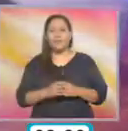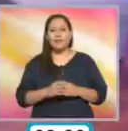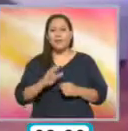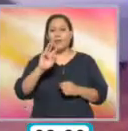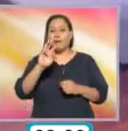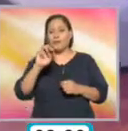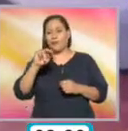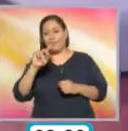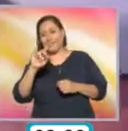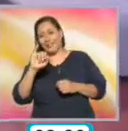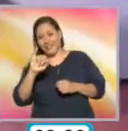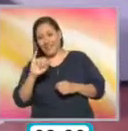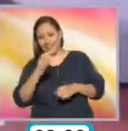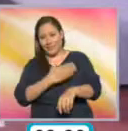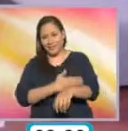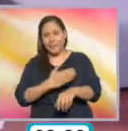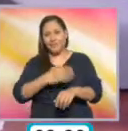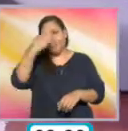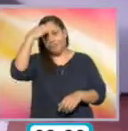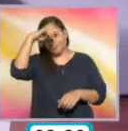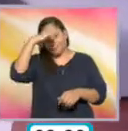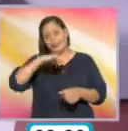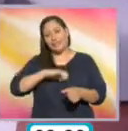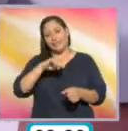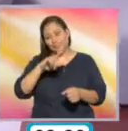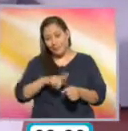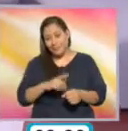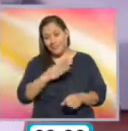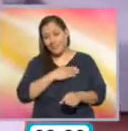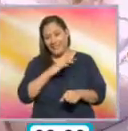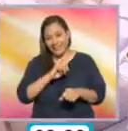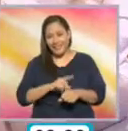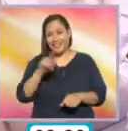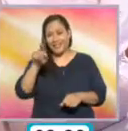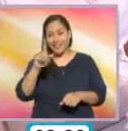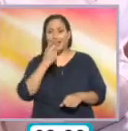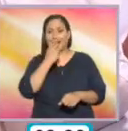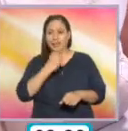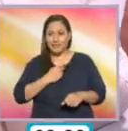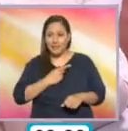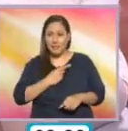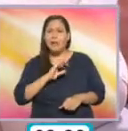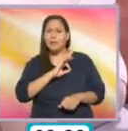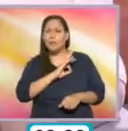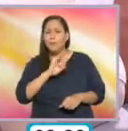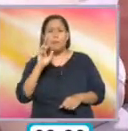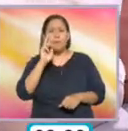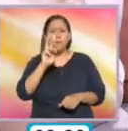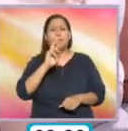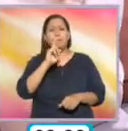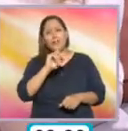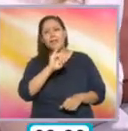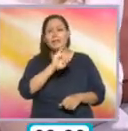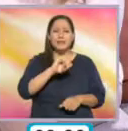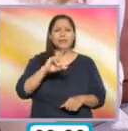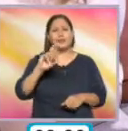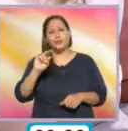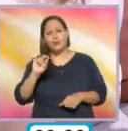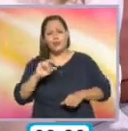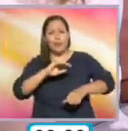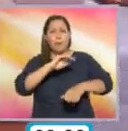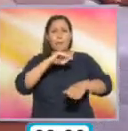Wendy Crespi nos acompaña, nuestra especialista. Buenos días. Quien nos va a decir si nos podemos ver mejor o no con este tipo